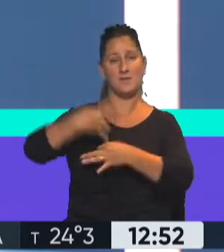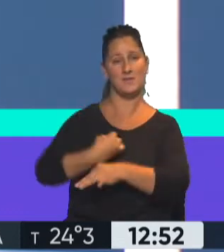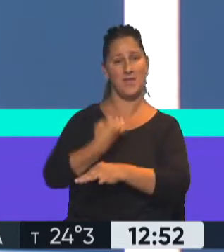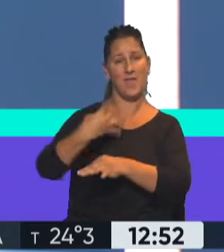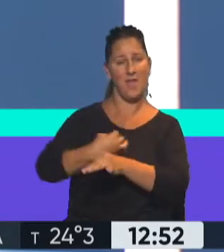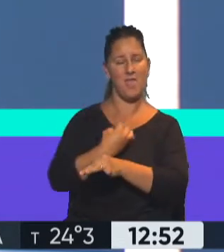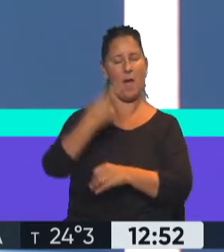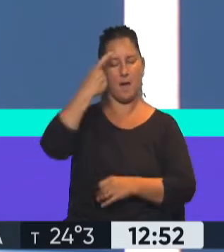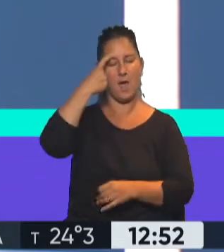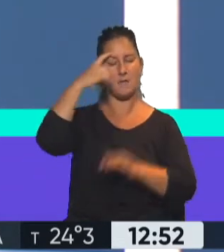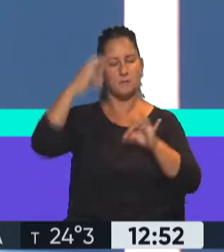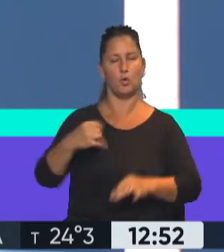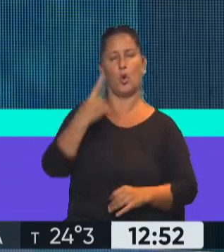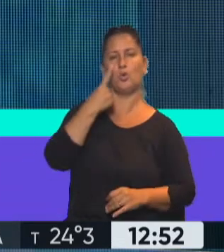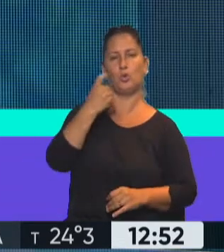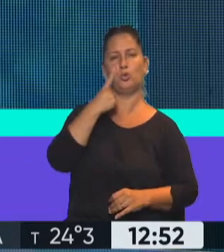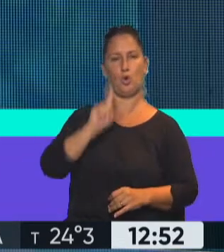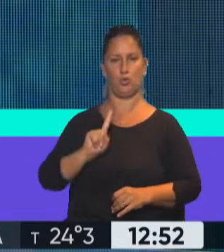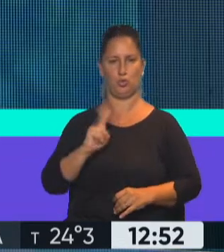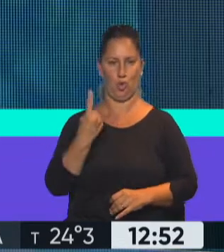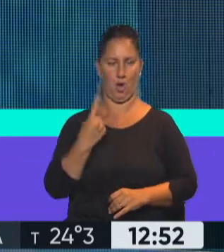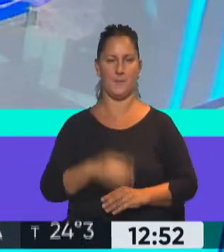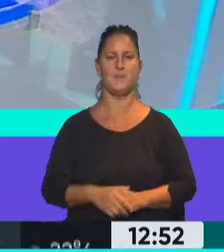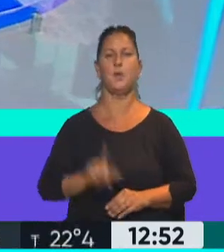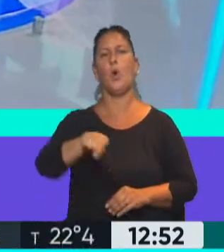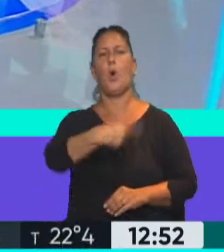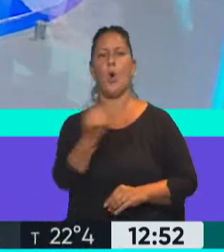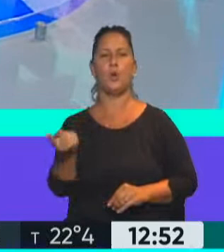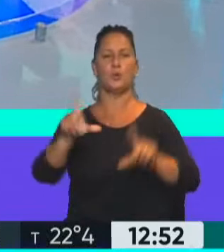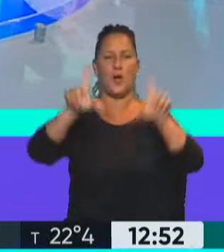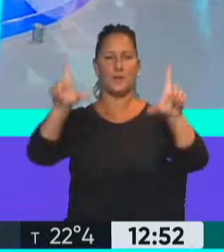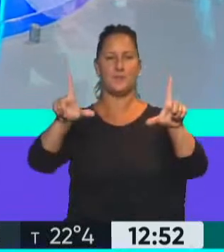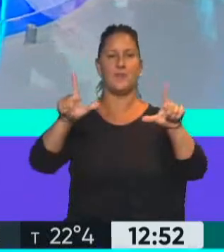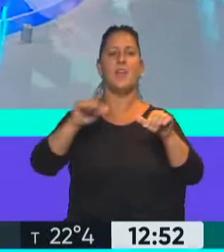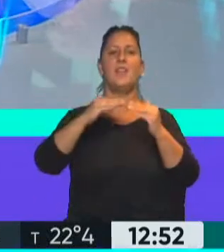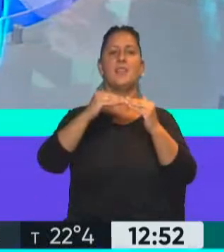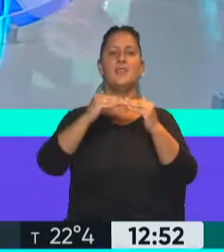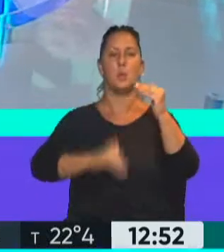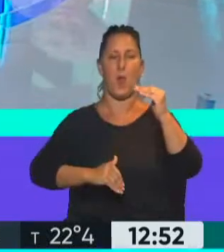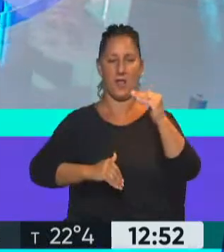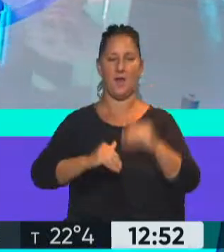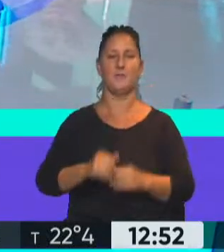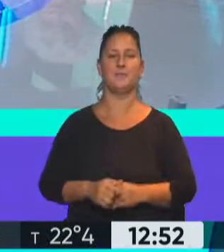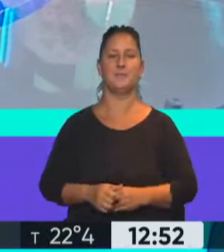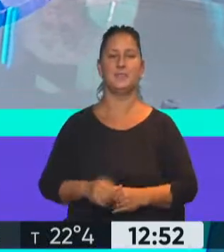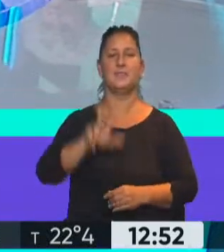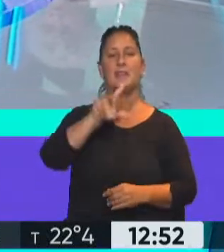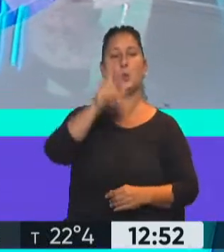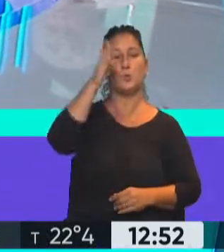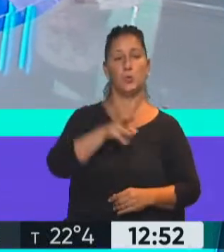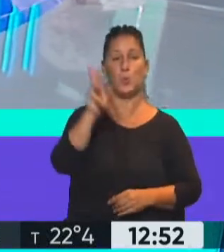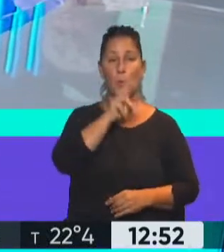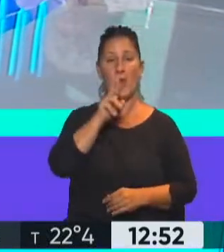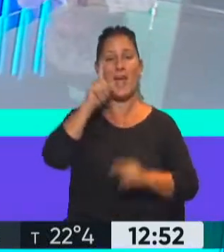vamos con el día cómo hacer el autocontrol tenemos más otra placa desigualdad de género el cáncer de mama el 31 de las mujeres 31% de las